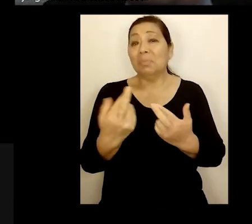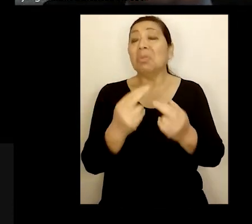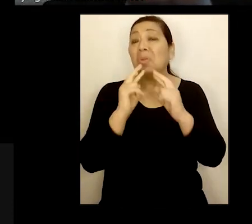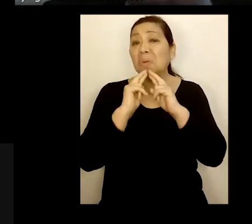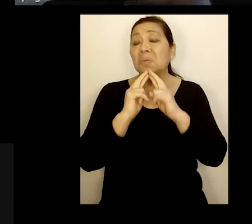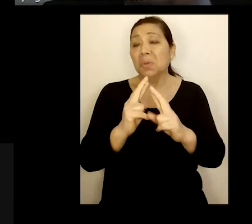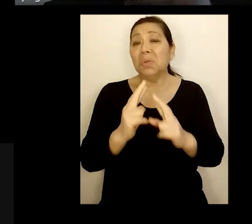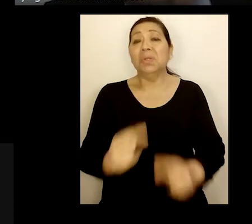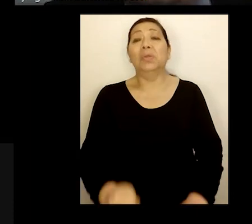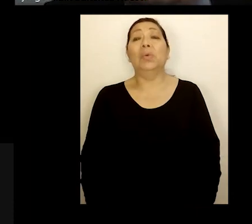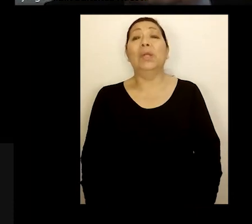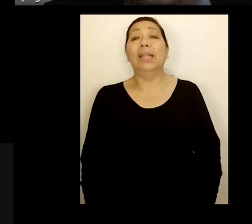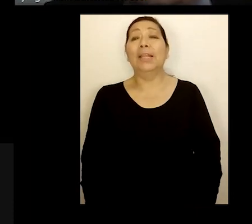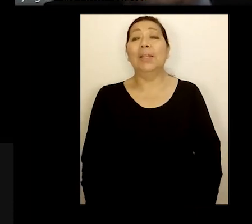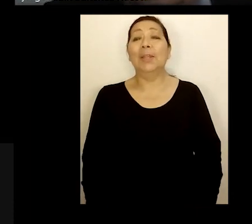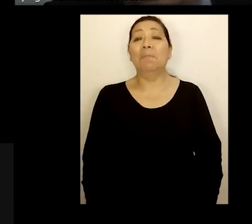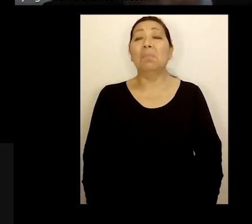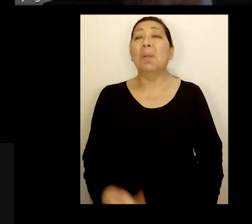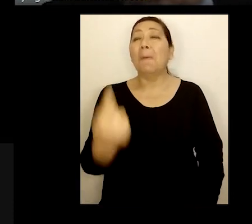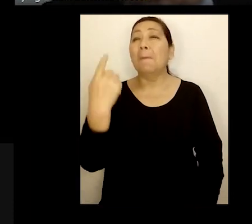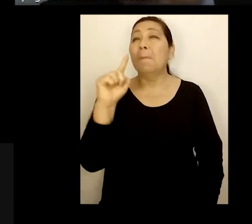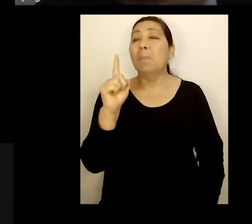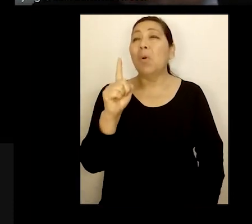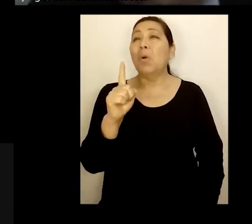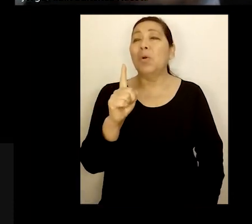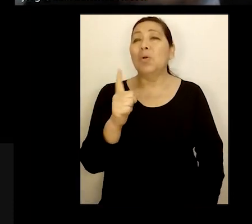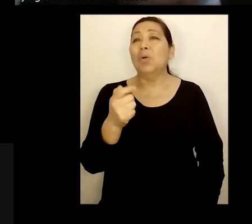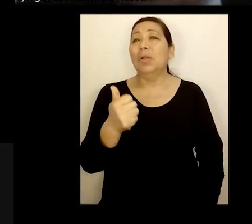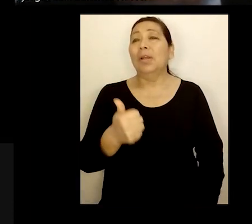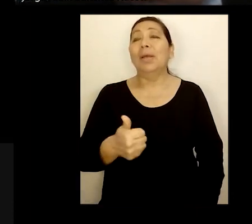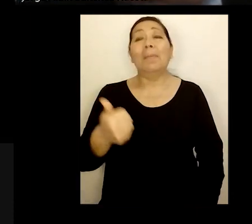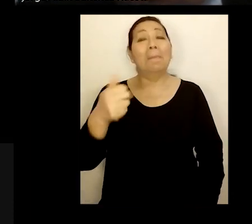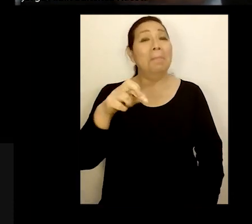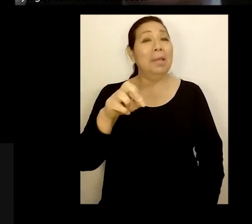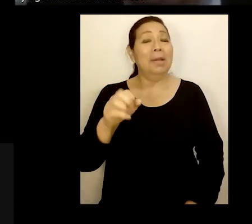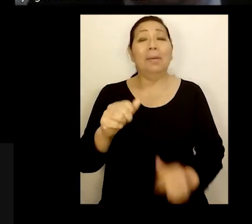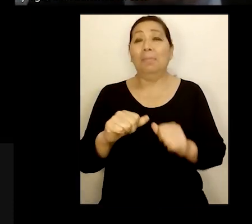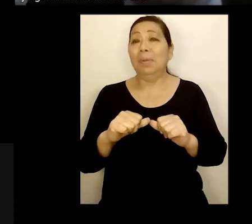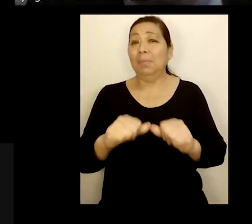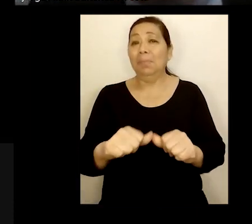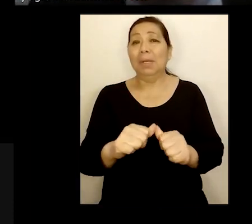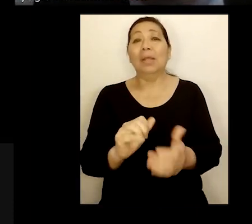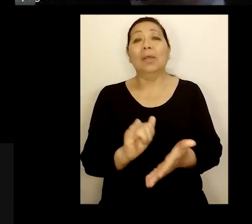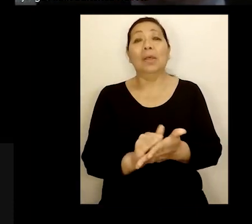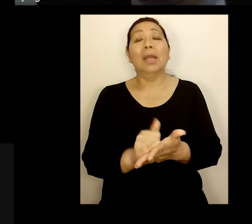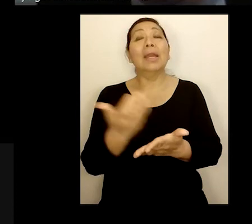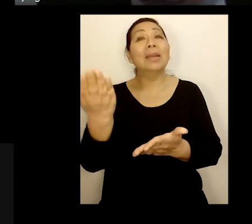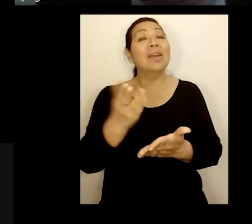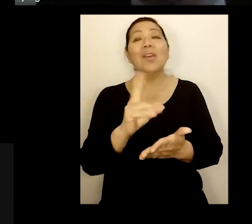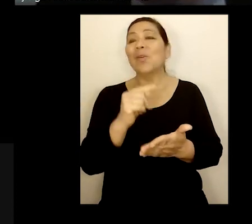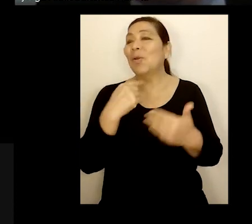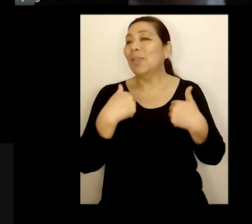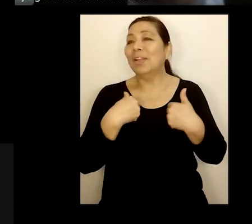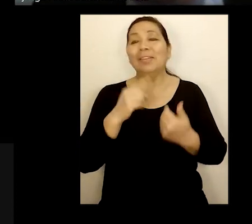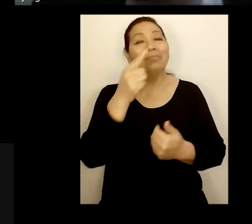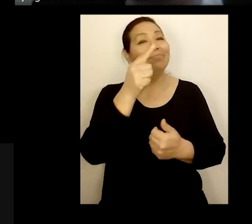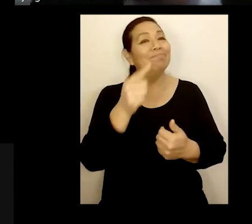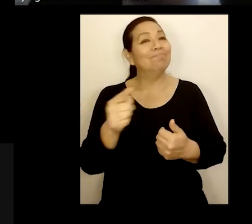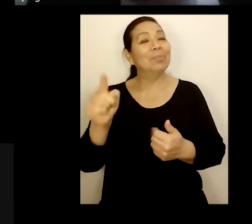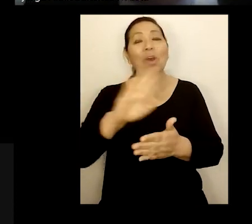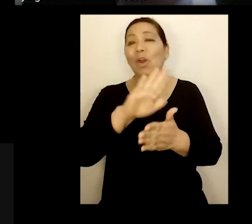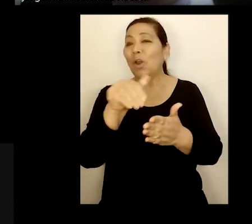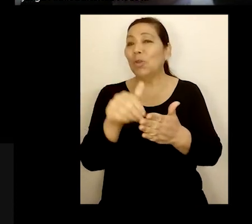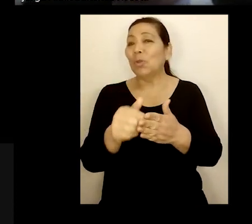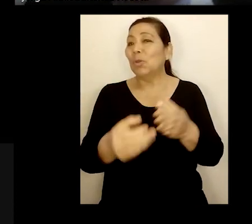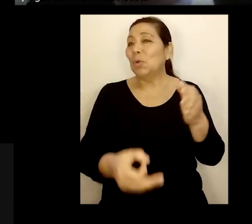fue resuelto por la Corte, por la Sala Penal Permanente, y considera que no debe haber nulidad respecto a